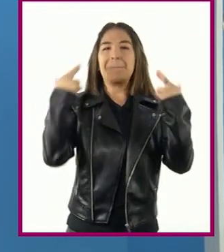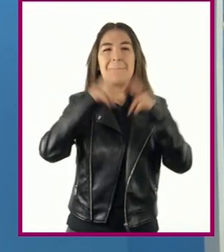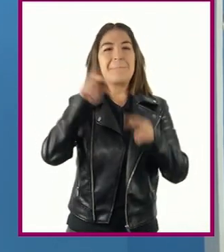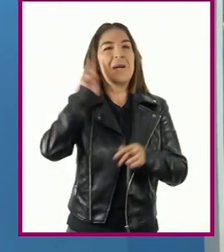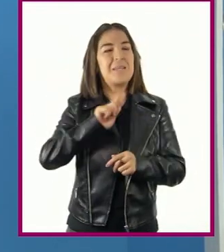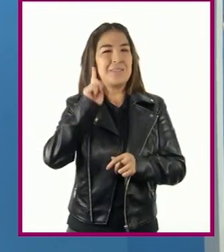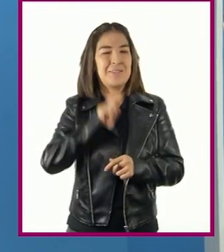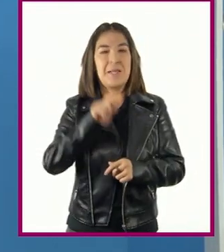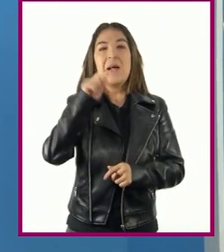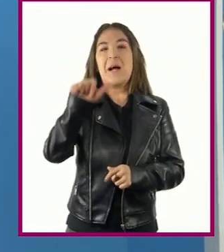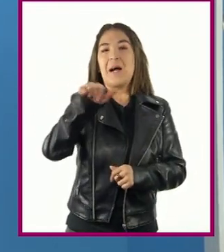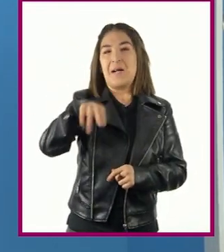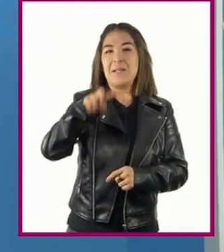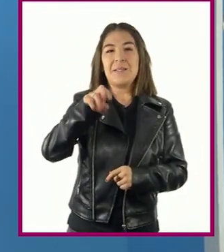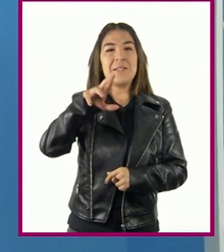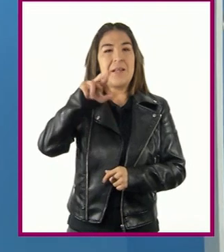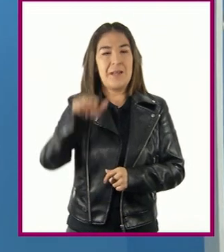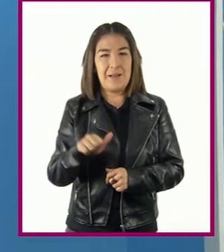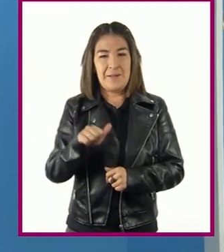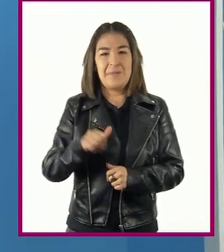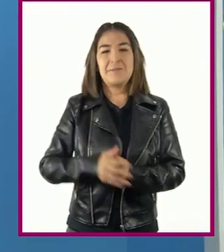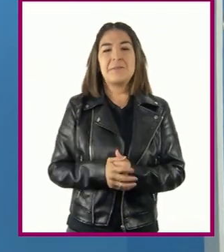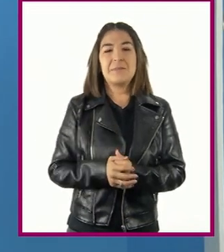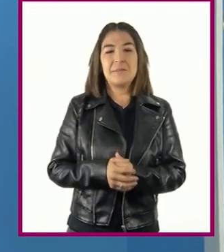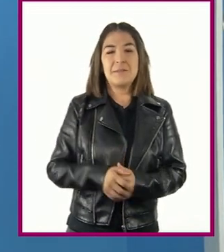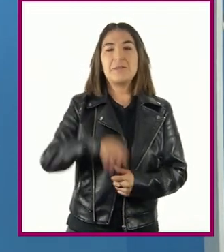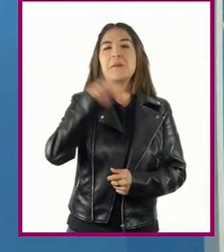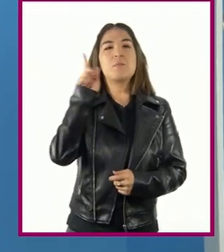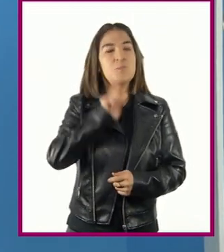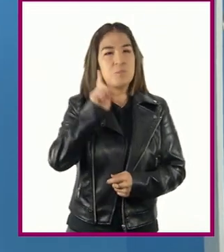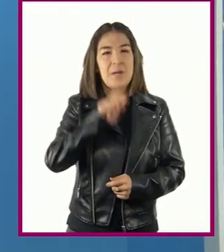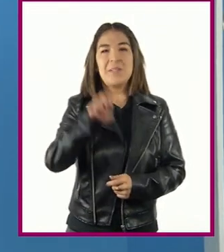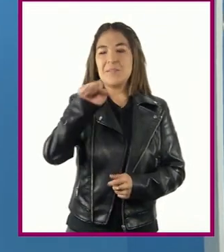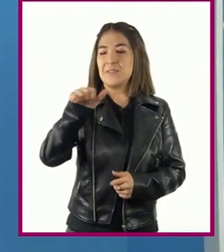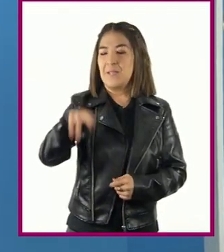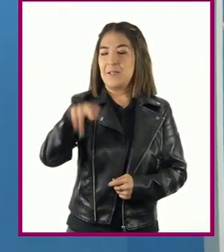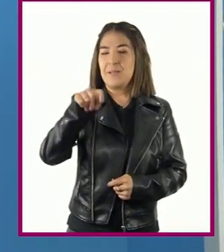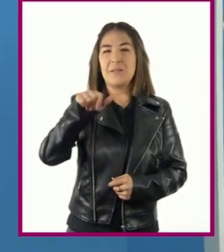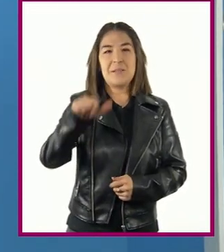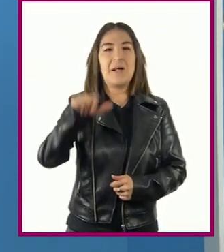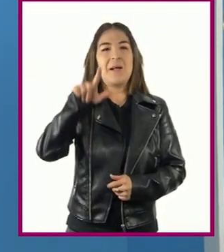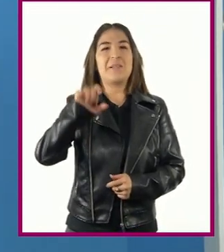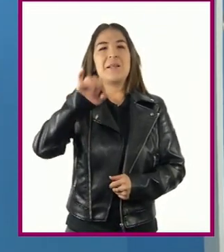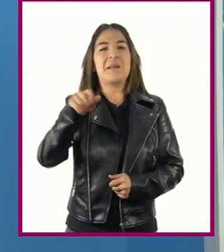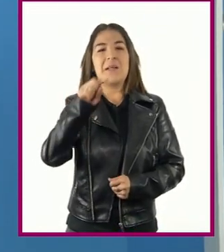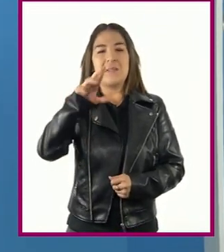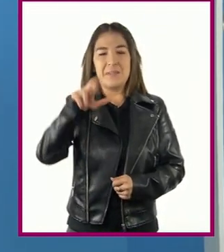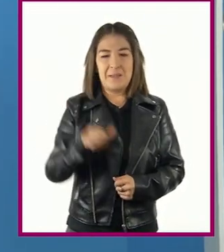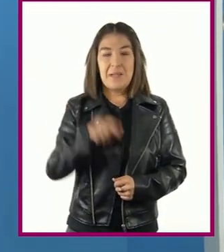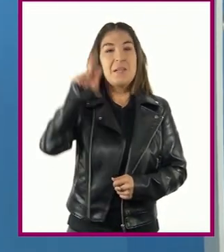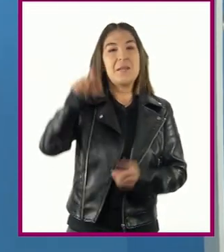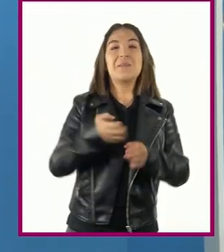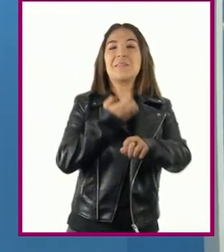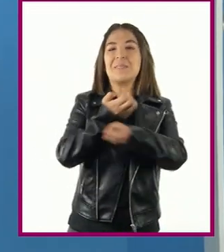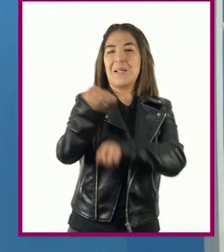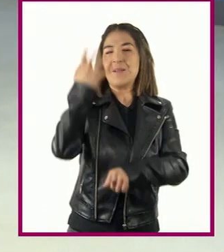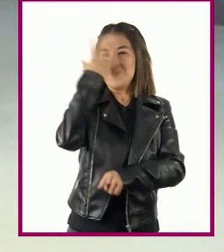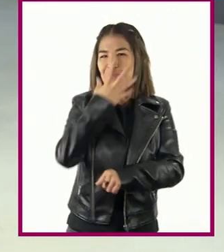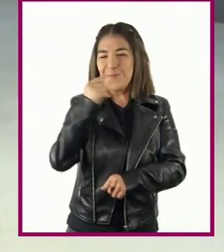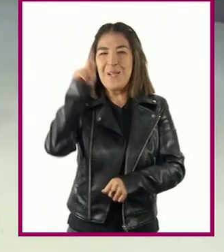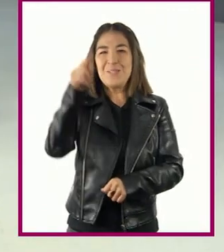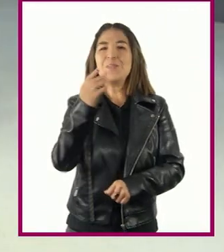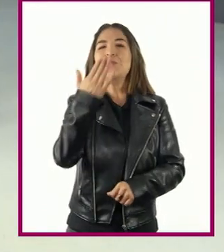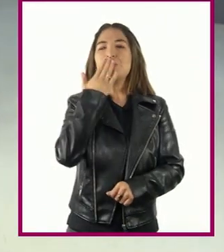maestras Andrea Cristina Cajigas Heredia y Santa Alejandra Santa Cruz Bracamontes, del hermoso estado de